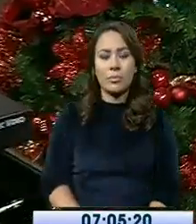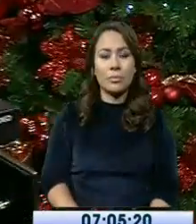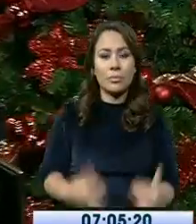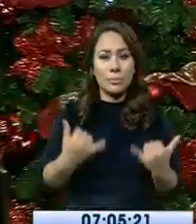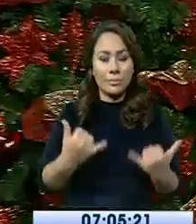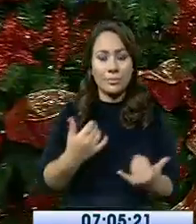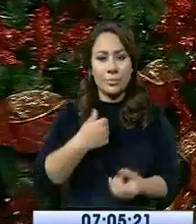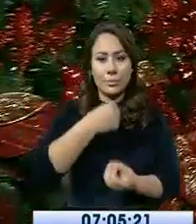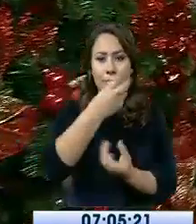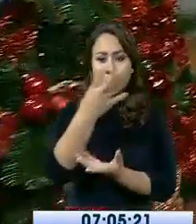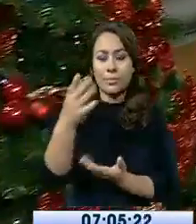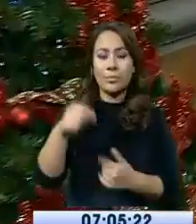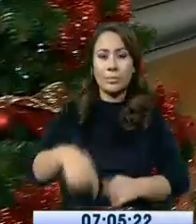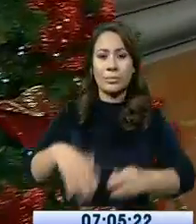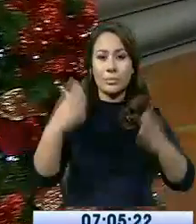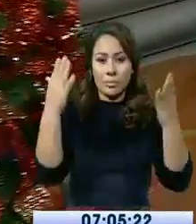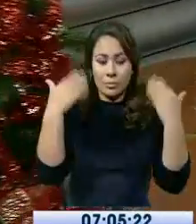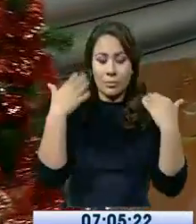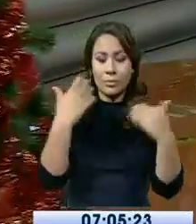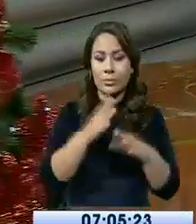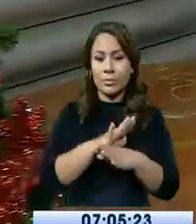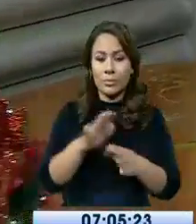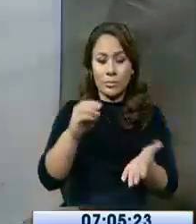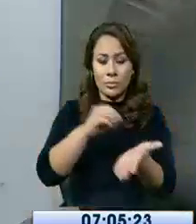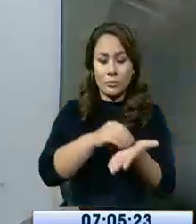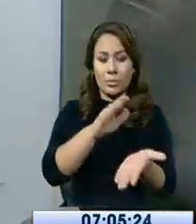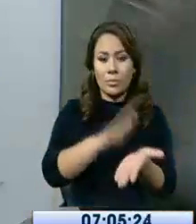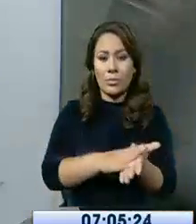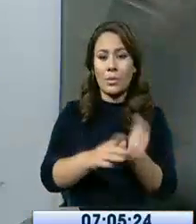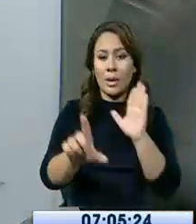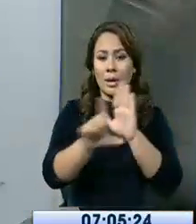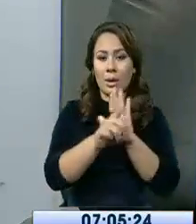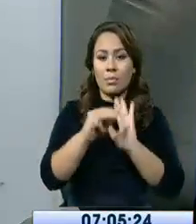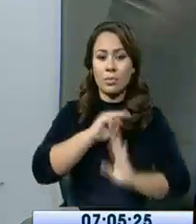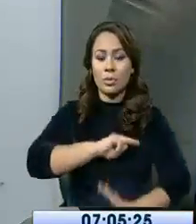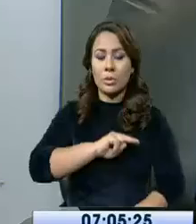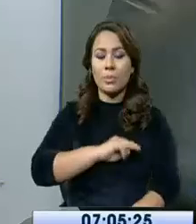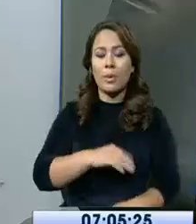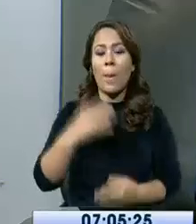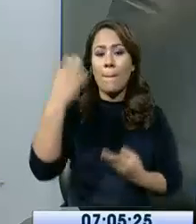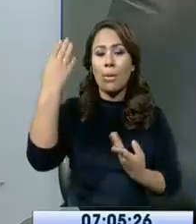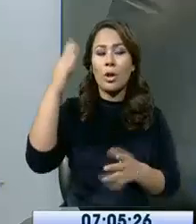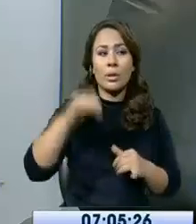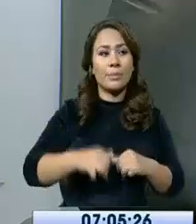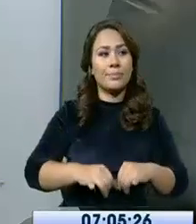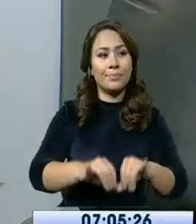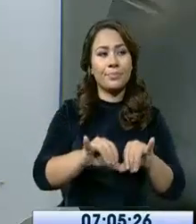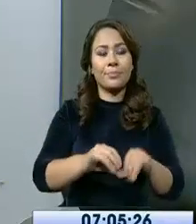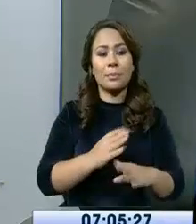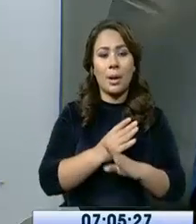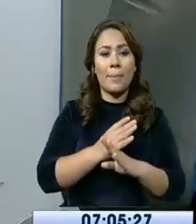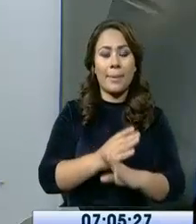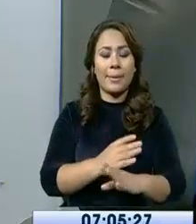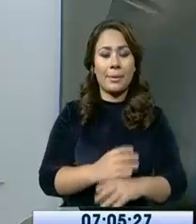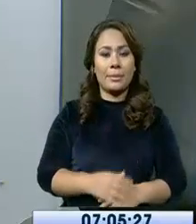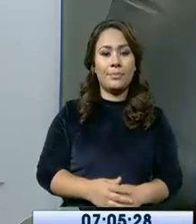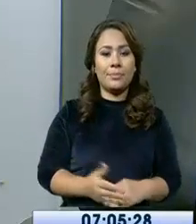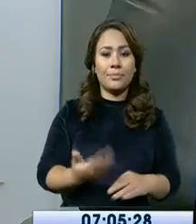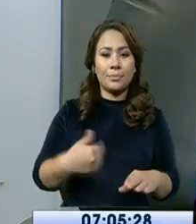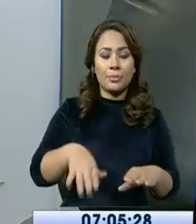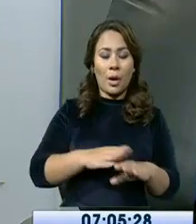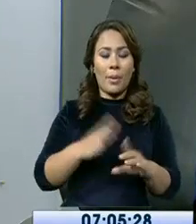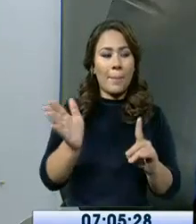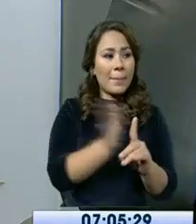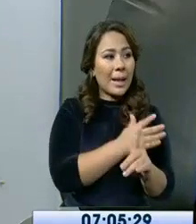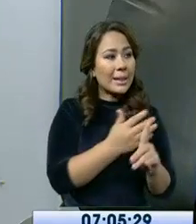quiero contarles que aquí en Guayaquil entró en vigencia la ordenanza municipal que dispone una política permanente de prevención frente a la